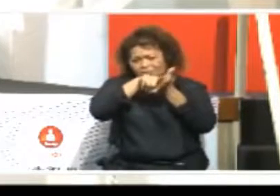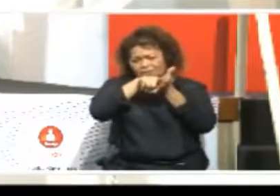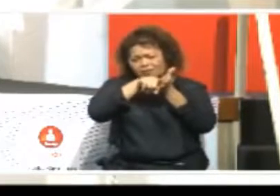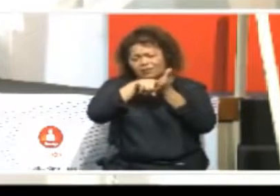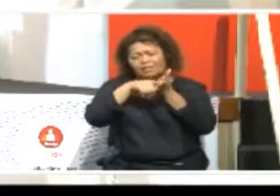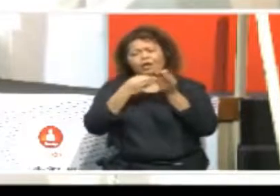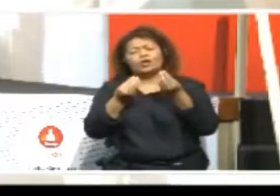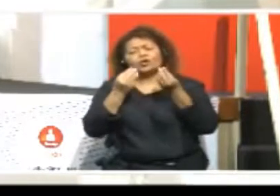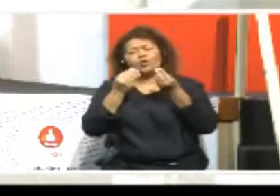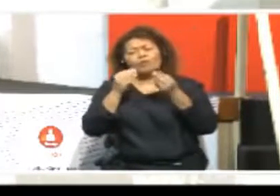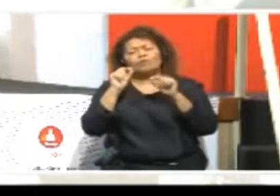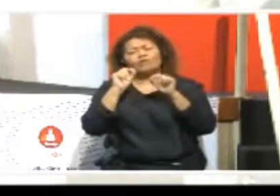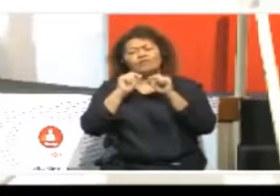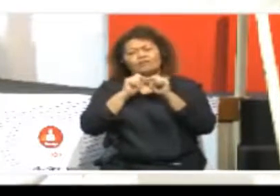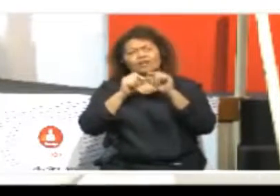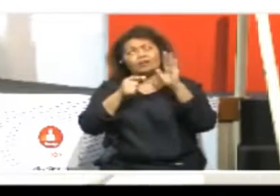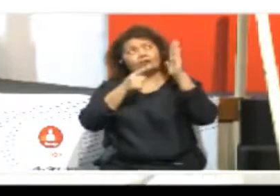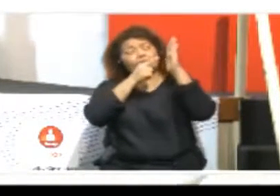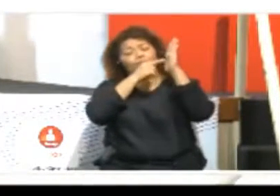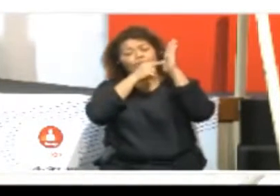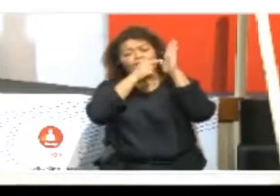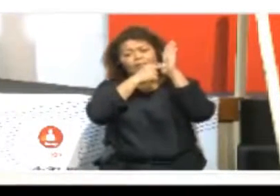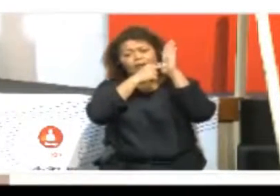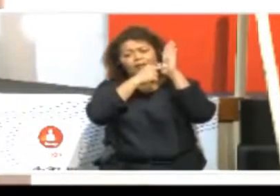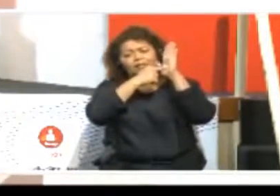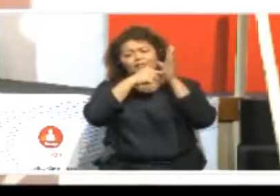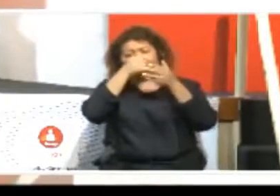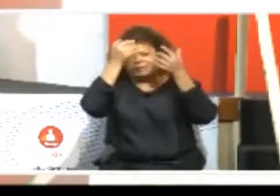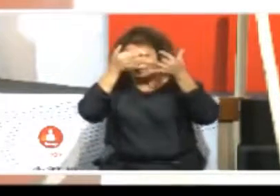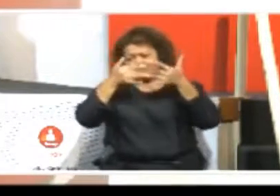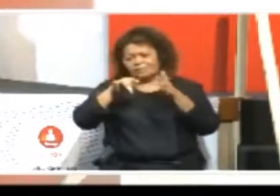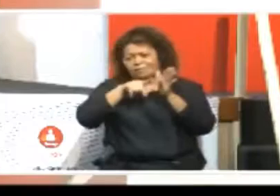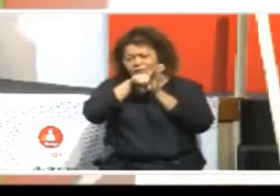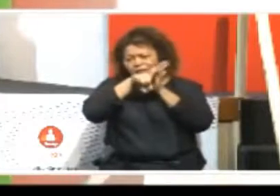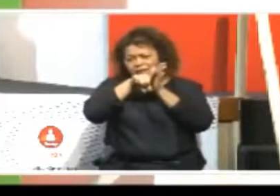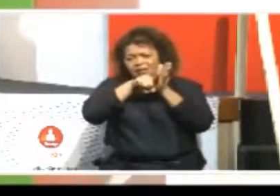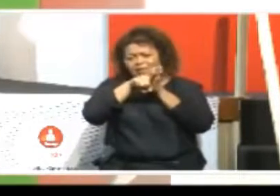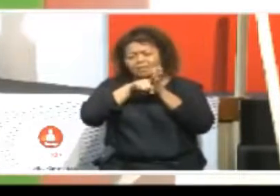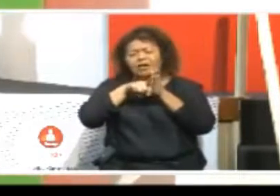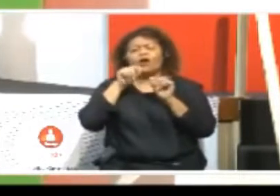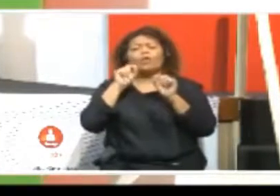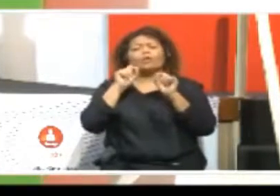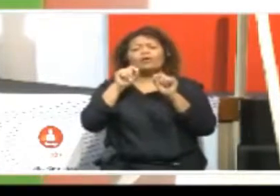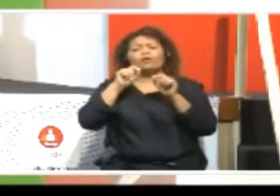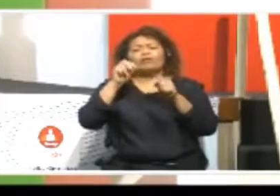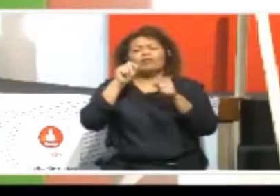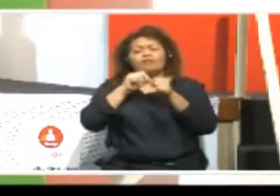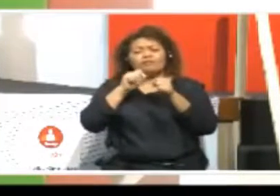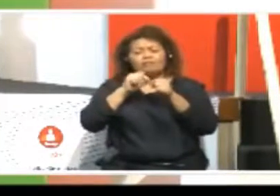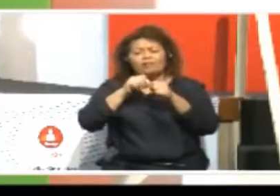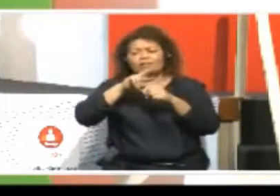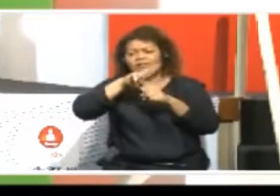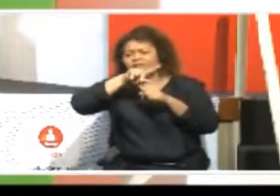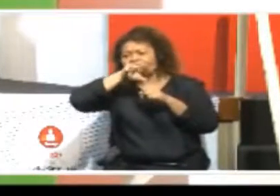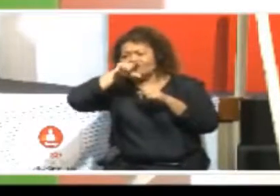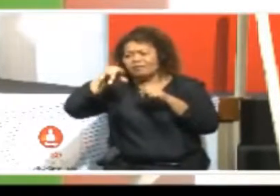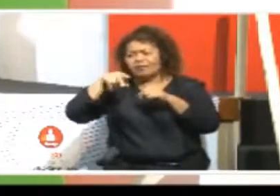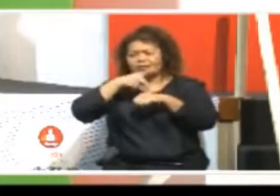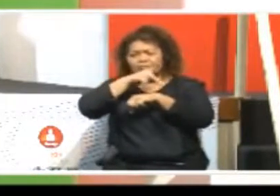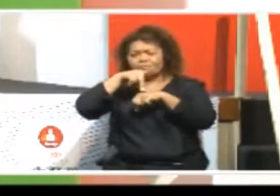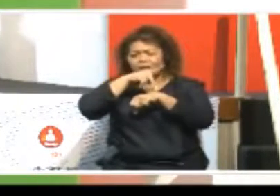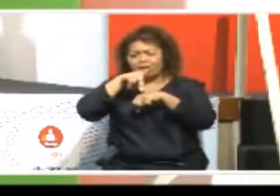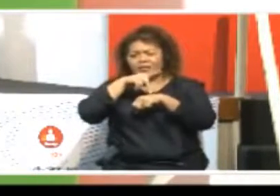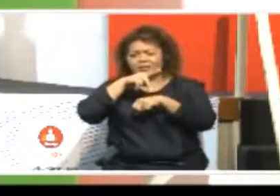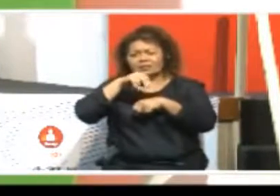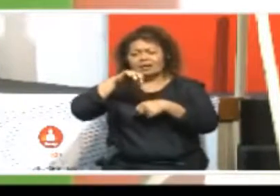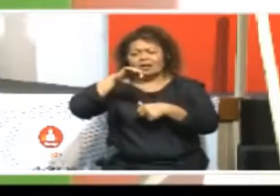enfoque. Entonces, lo que yo he hecho a través de varios países en Latinoamérica, mi investigación me trata de utilizar todos los